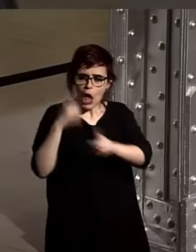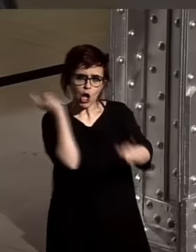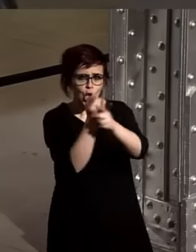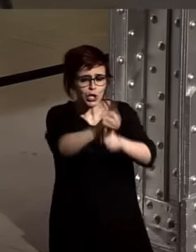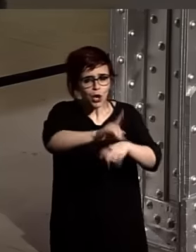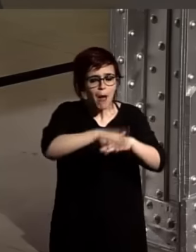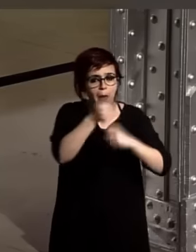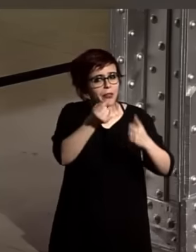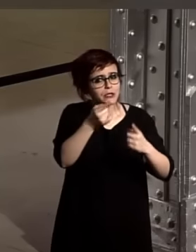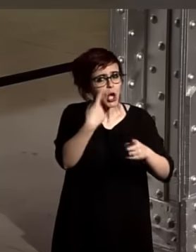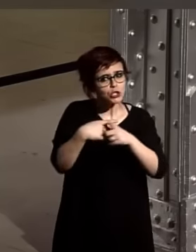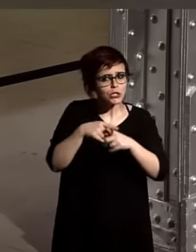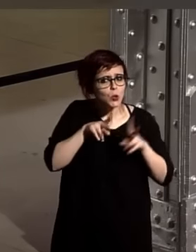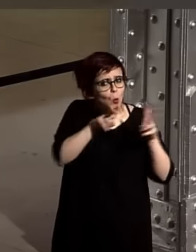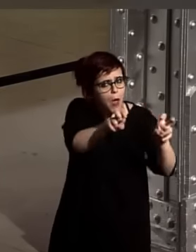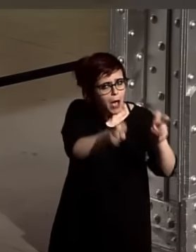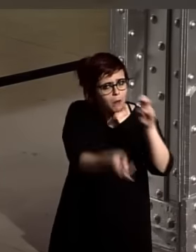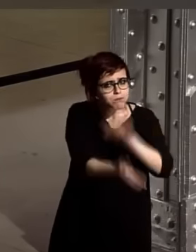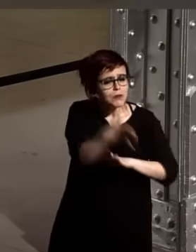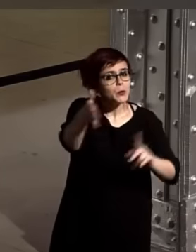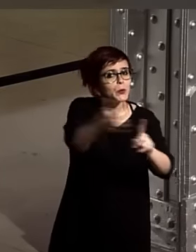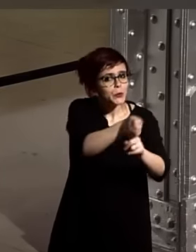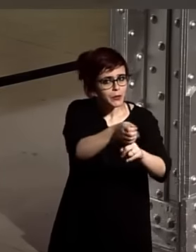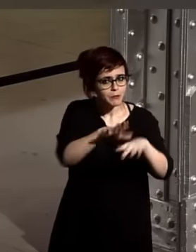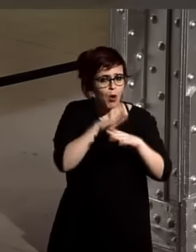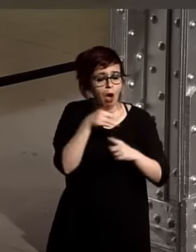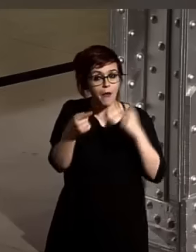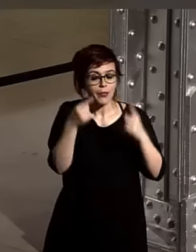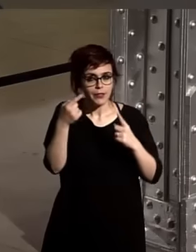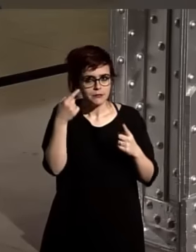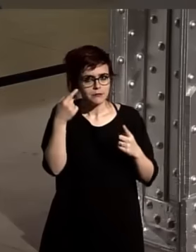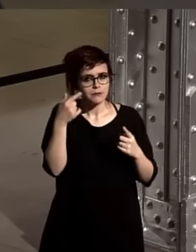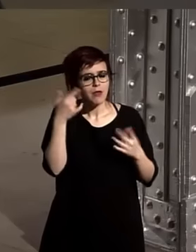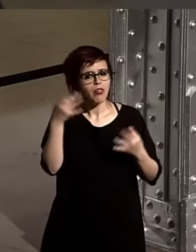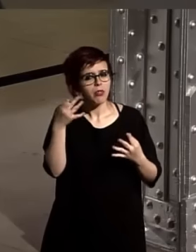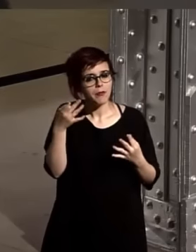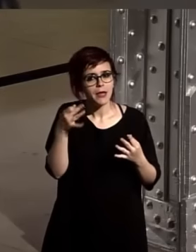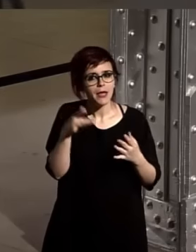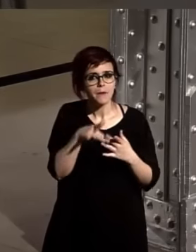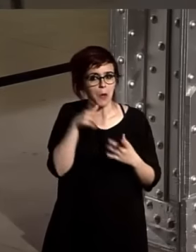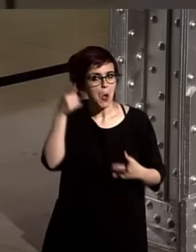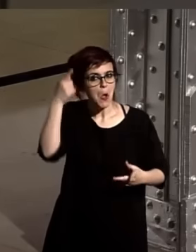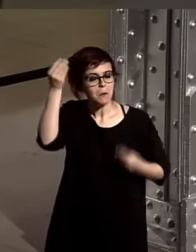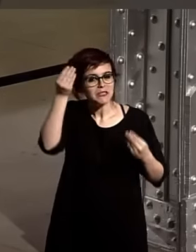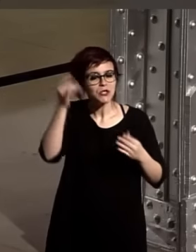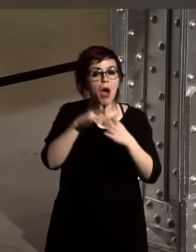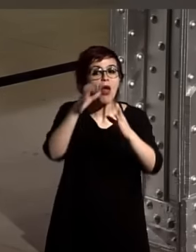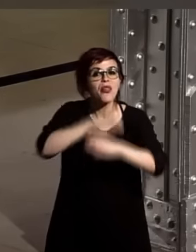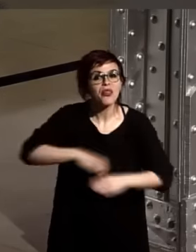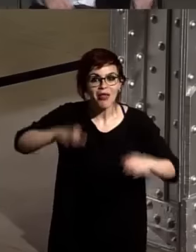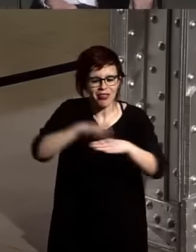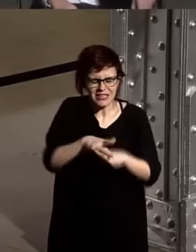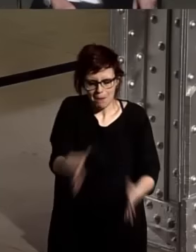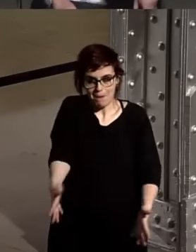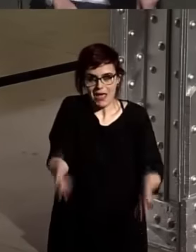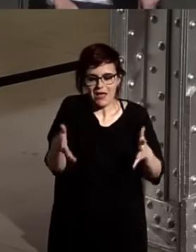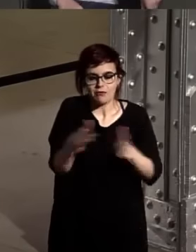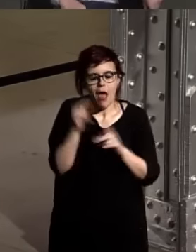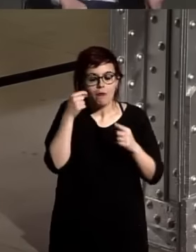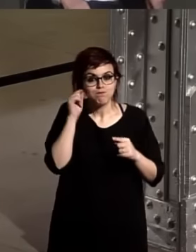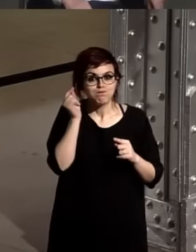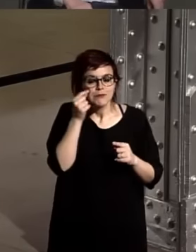nuevas porque hay muchísimo que no sabemos Entonces yo creo que eso también es importante resaltarlo a mí lo que me gusta de la ciencia es que me encanta descubrir